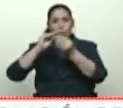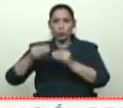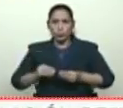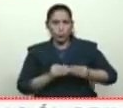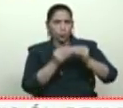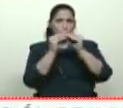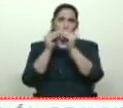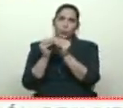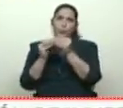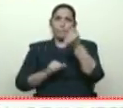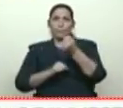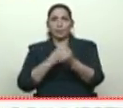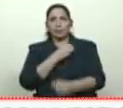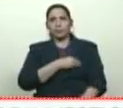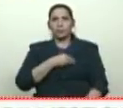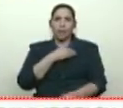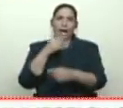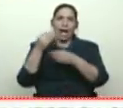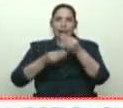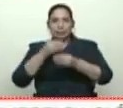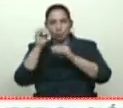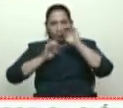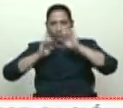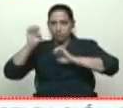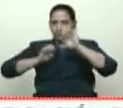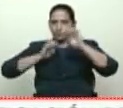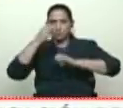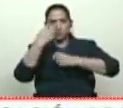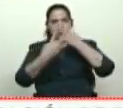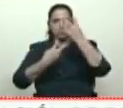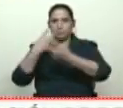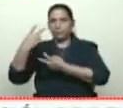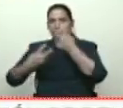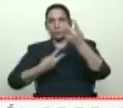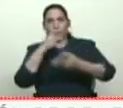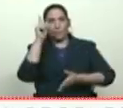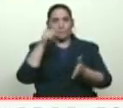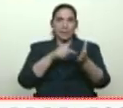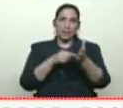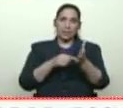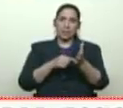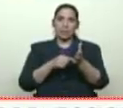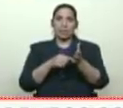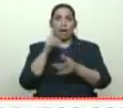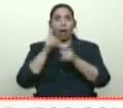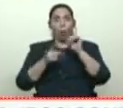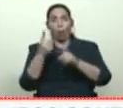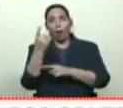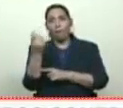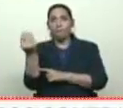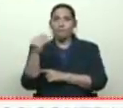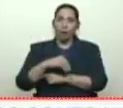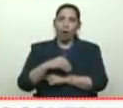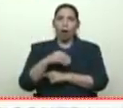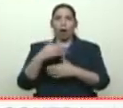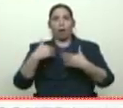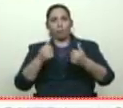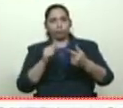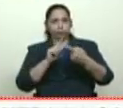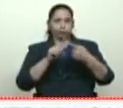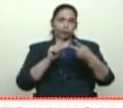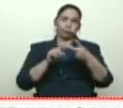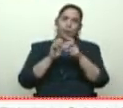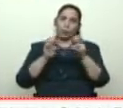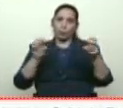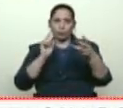ellas. Estamos haciendo un diagnóstico. De las 1.000 hay algunas que le falta lo de la salud, a otra le falta la